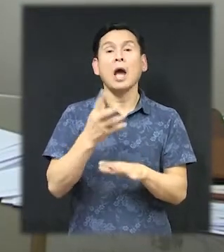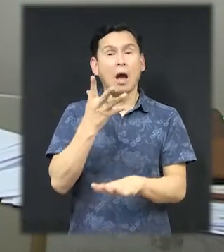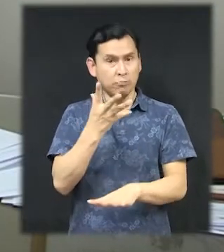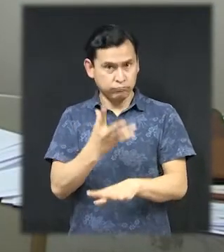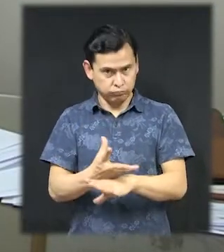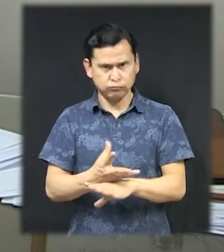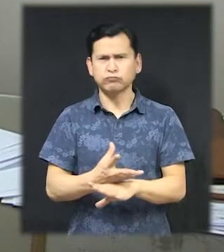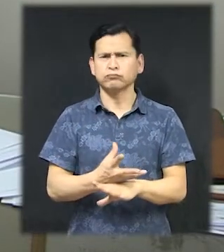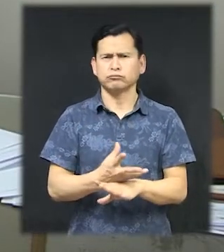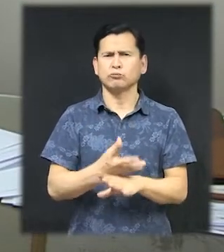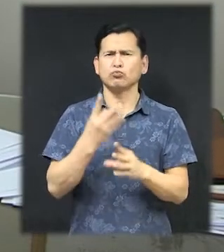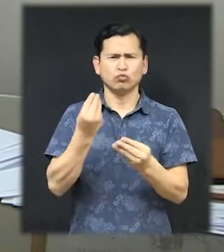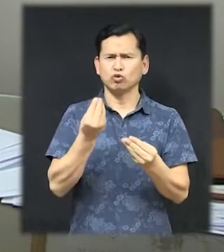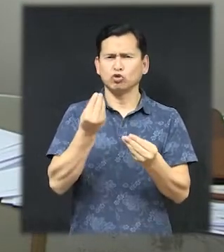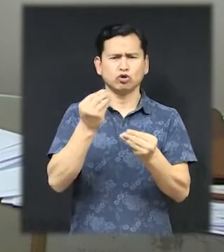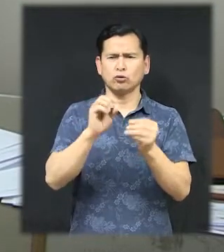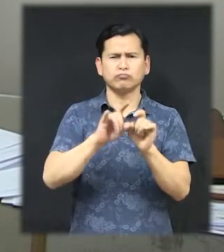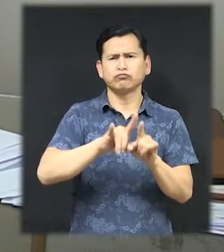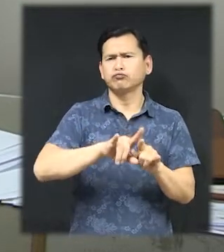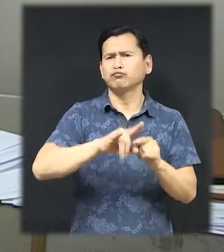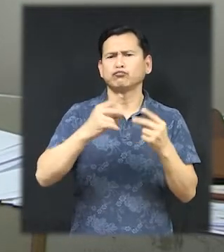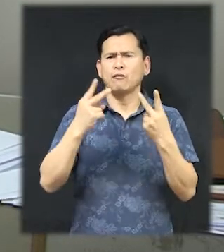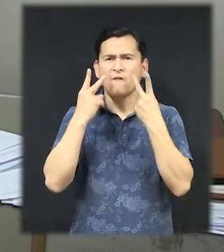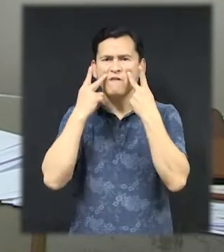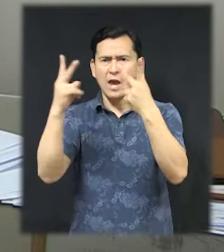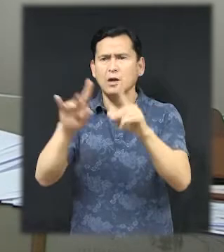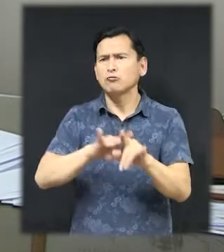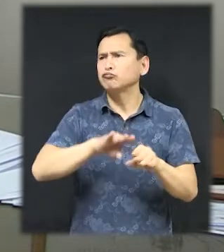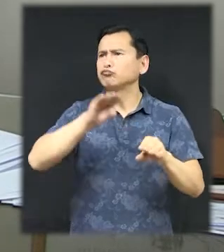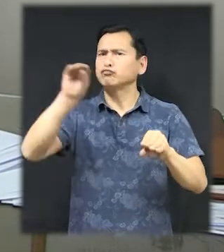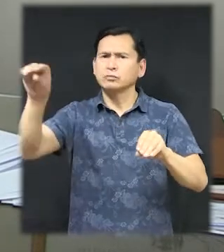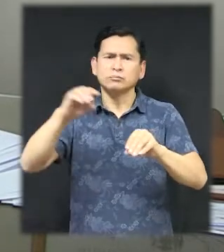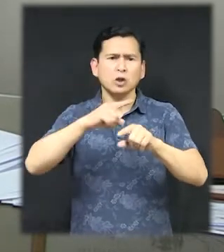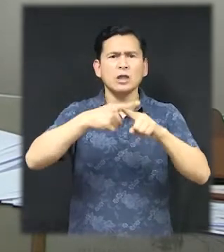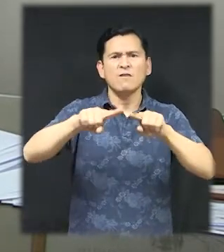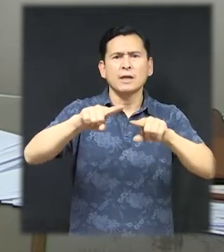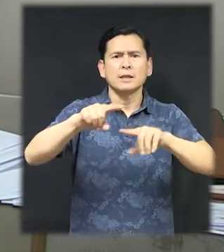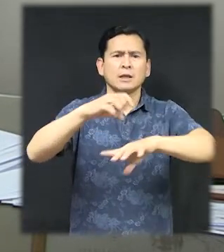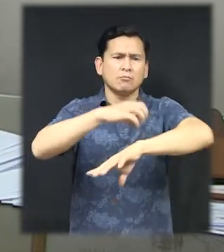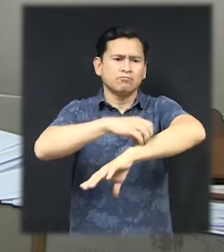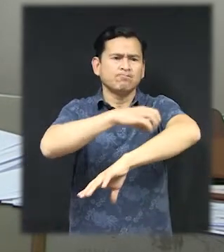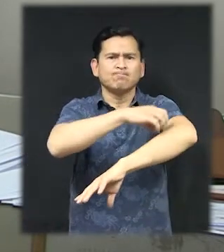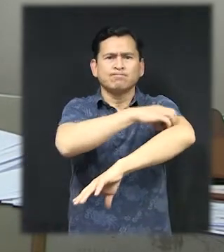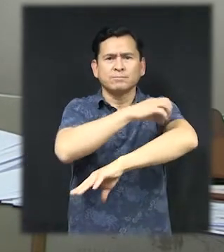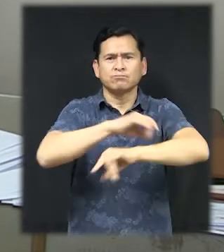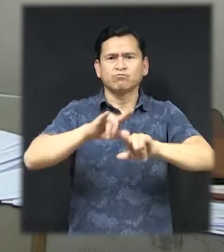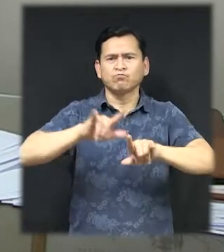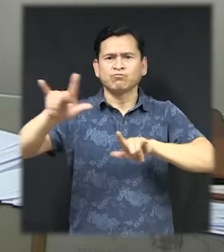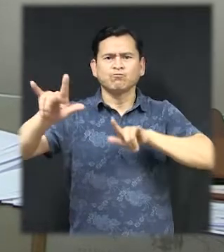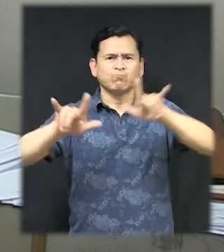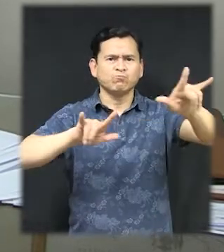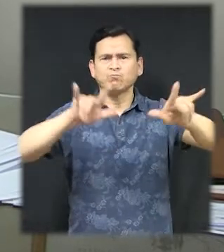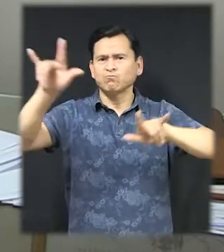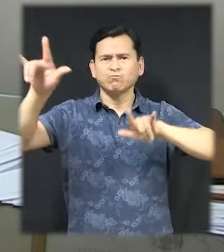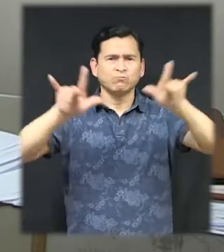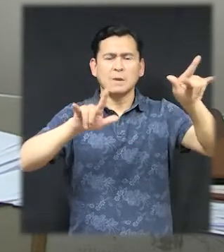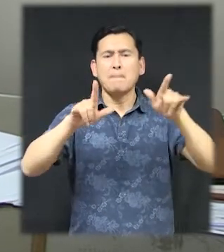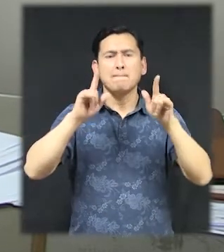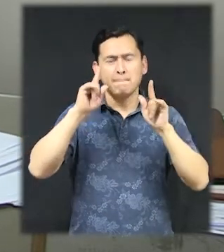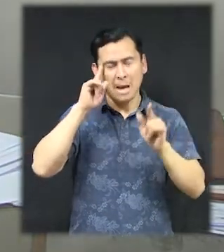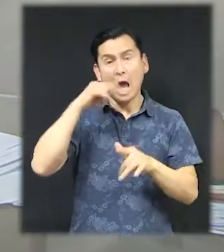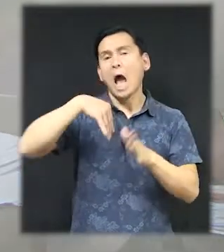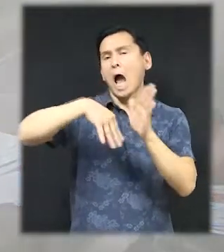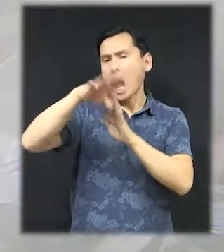tuvimos bastantes traslados extrarregionales asociados a la derivación a centros de especialidad de